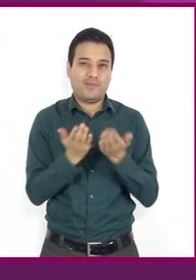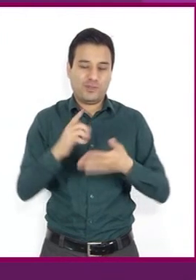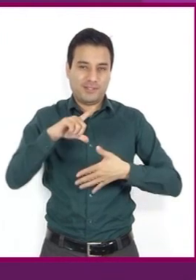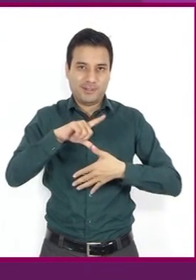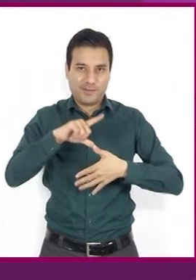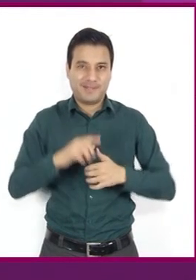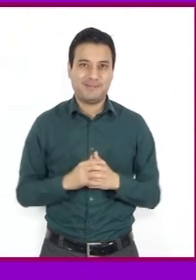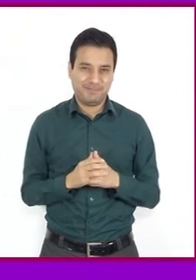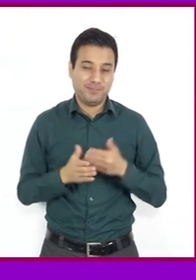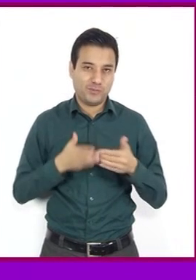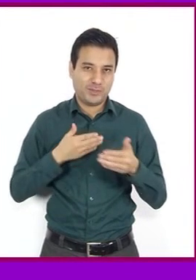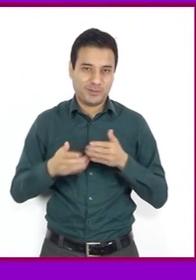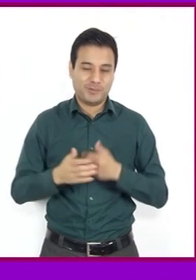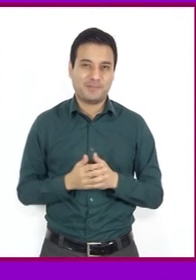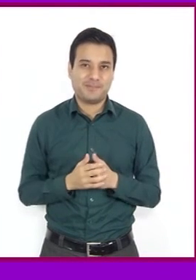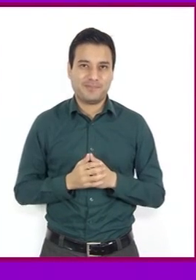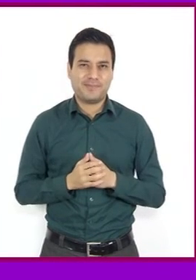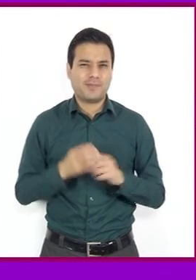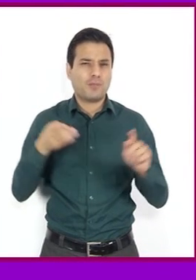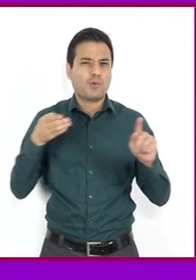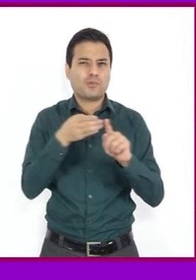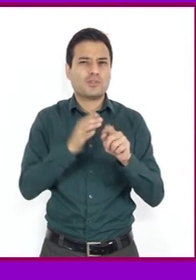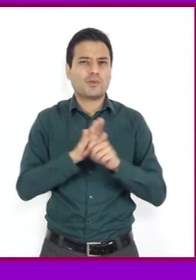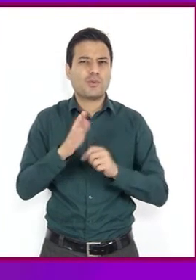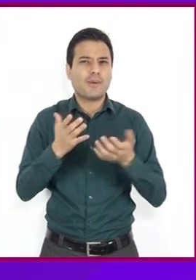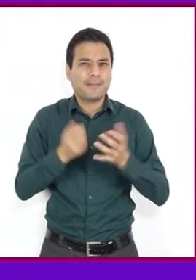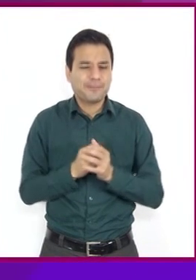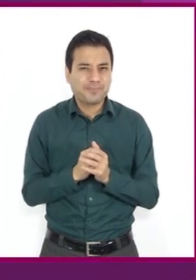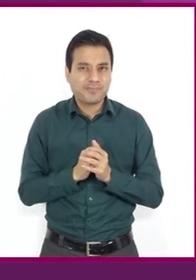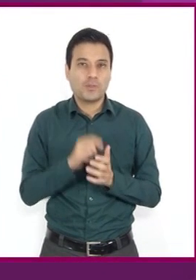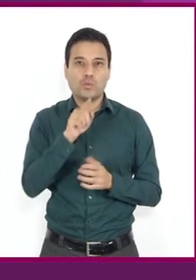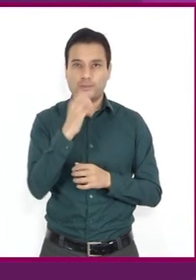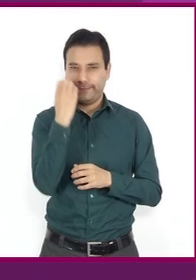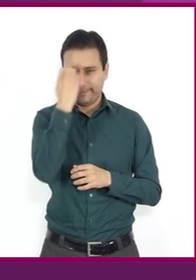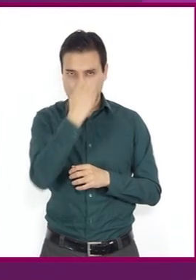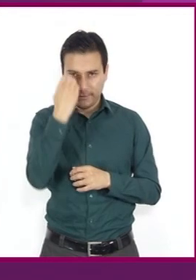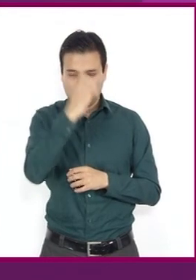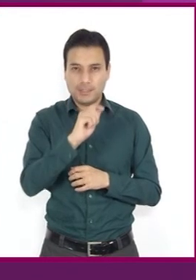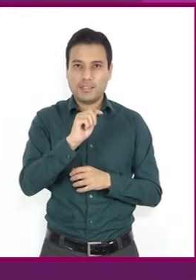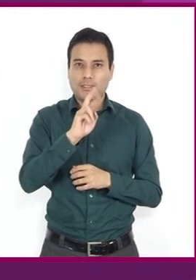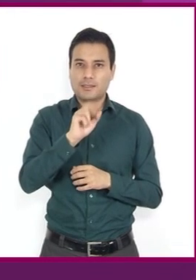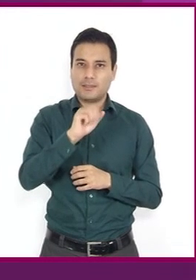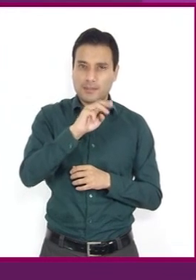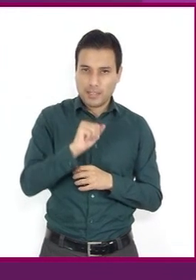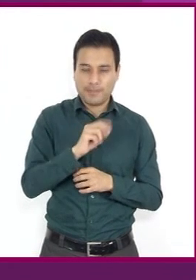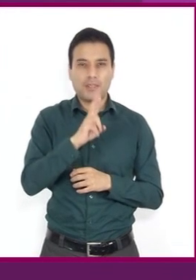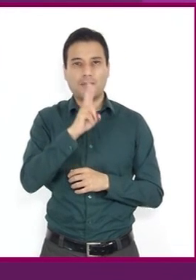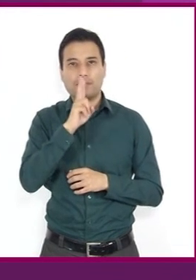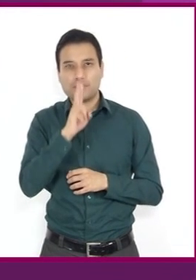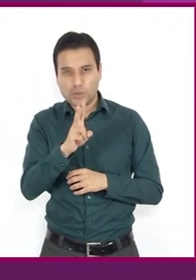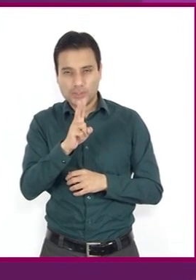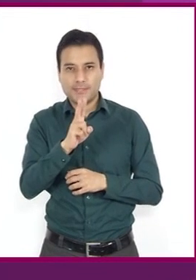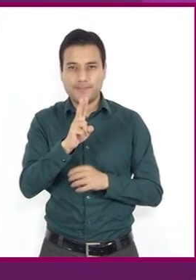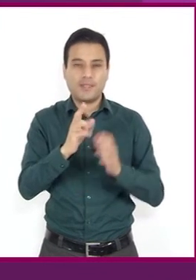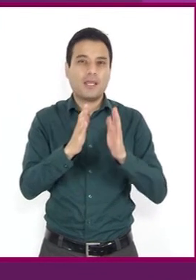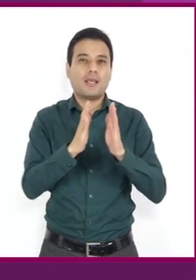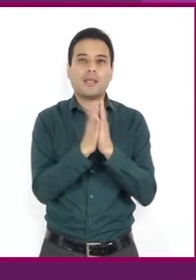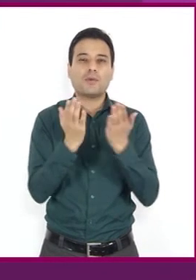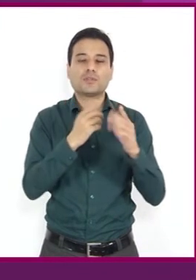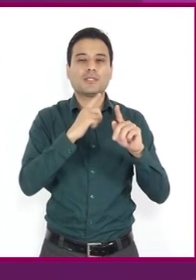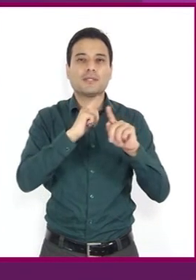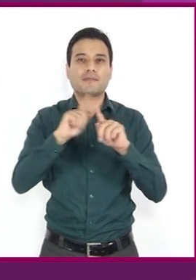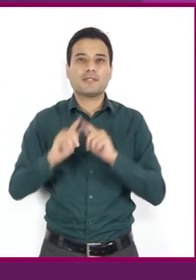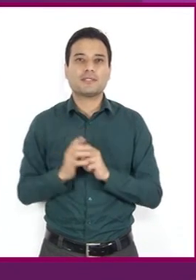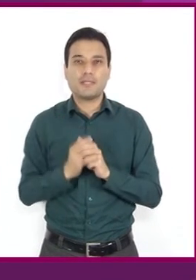latinoamericana contemporánea, con el propósito de analizar tramas, voces y fuentes